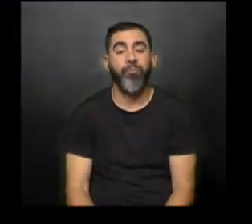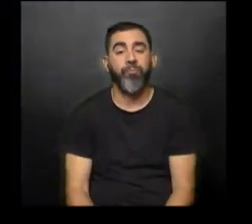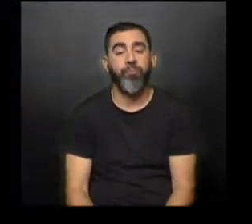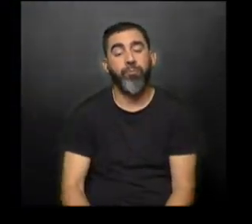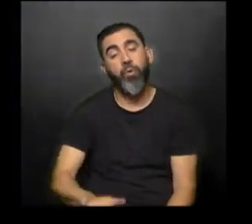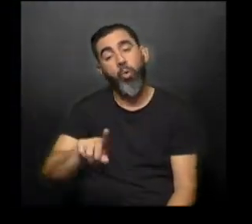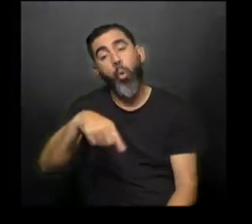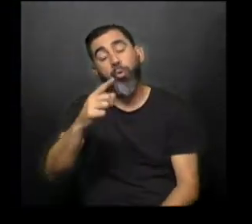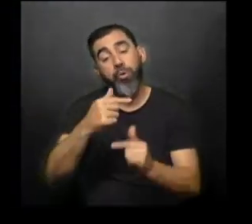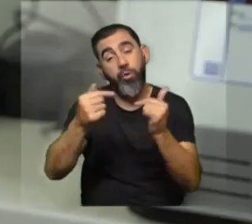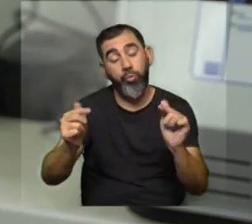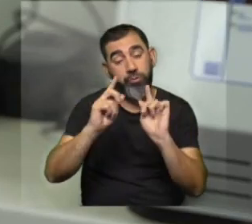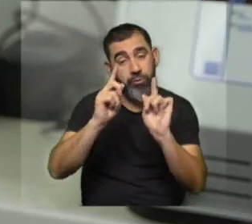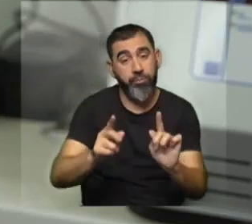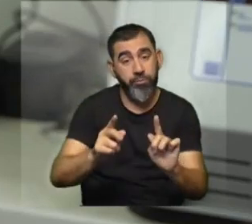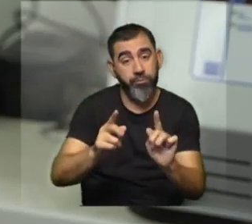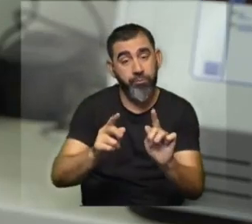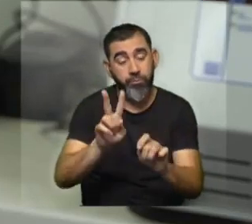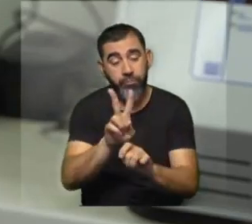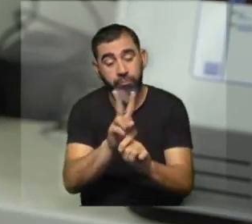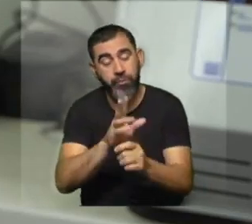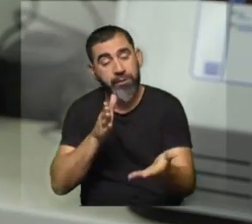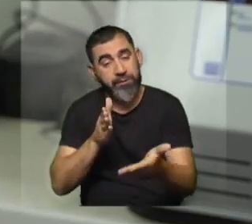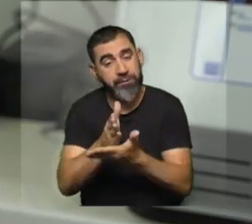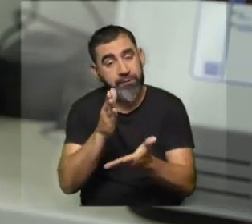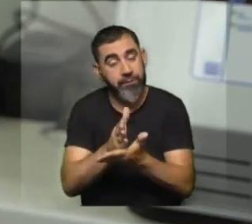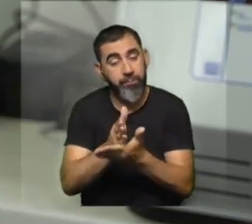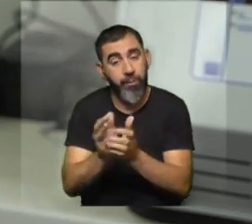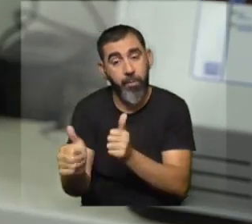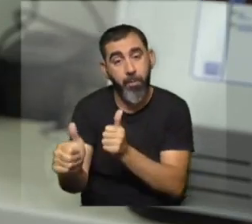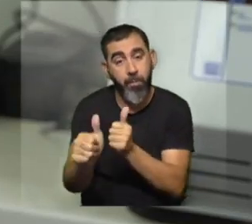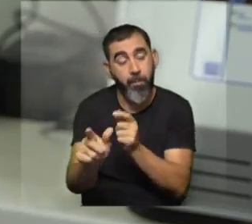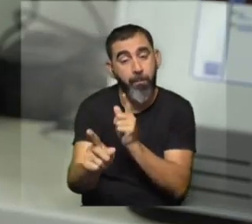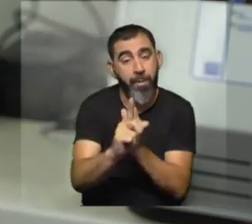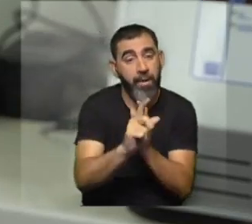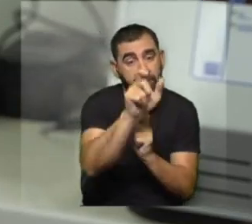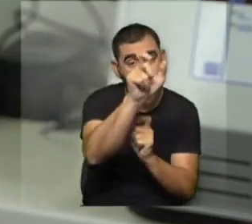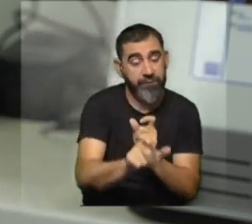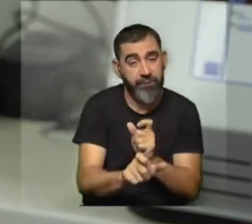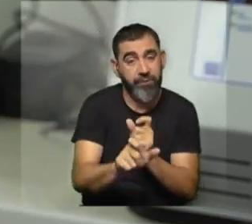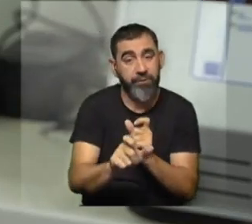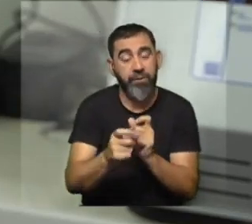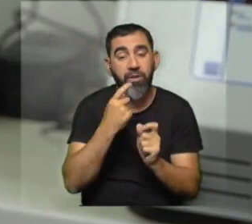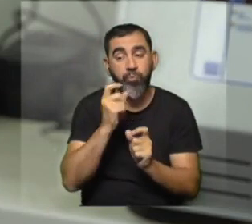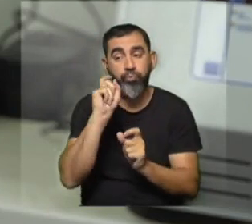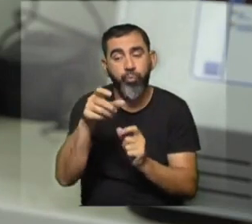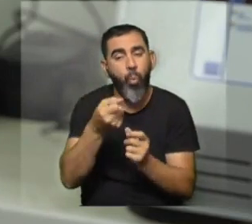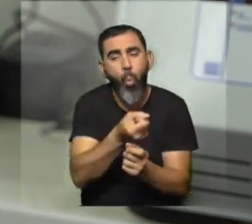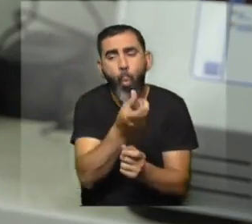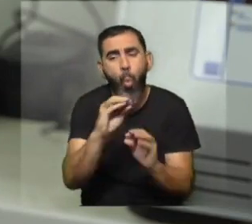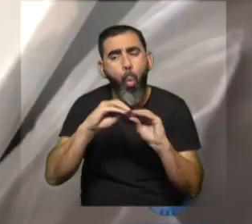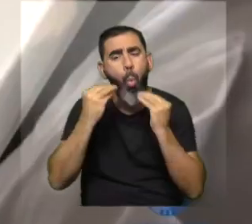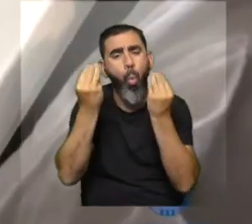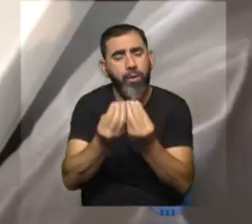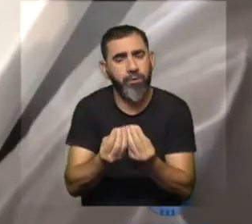Otro parámetro que se está midiendo sistemáticamente con los pacientes que nos derivan es el flujo salival. Y este